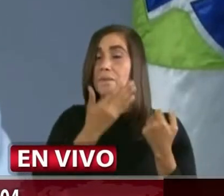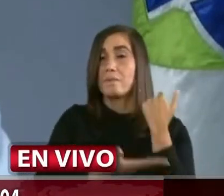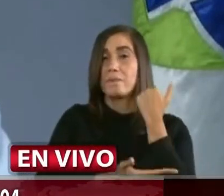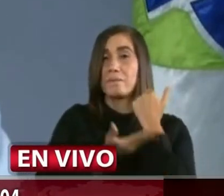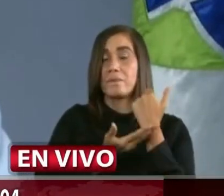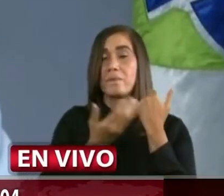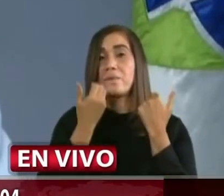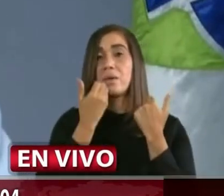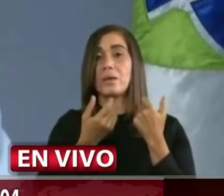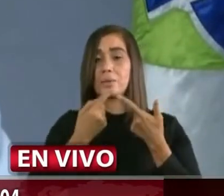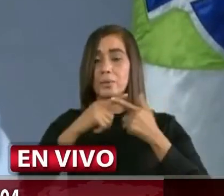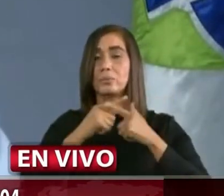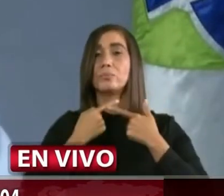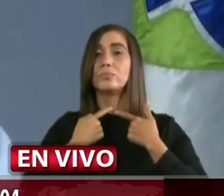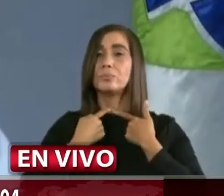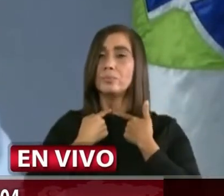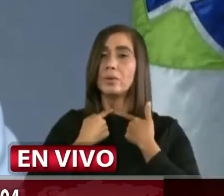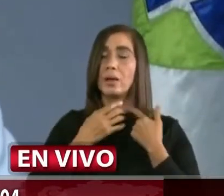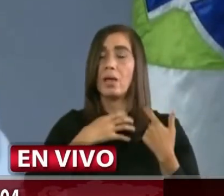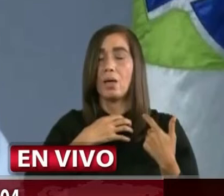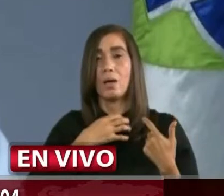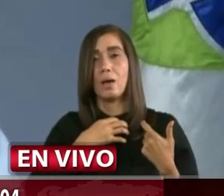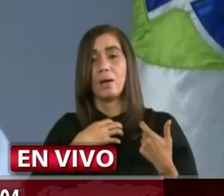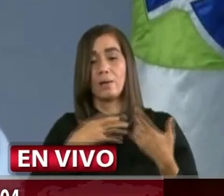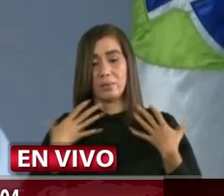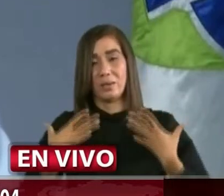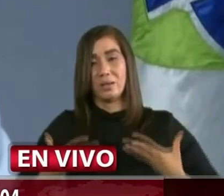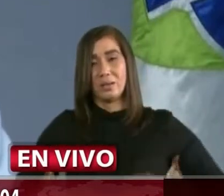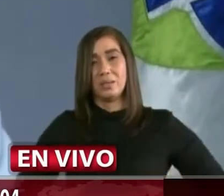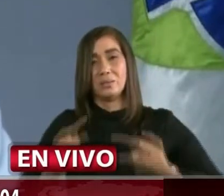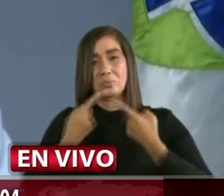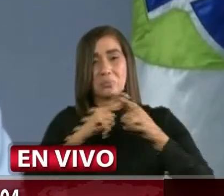de garganta, dolores del cuerpo,